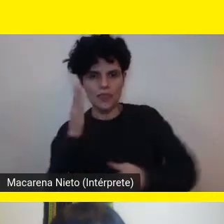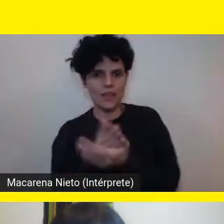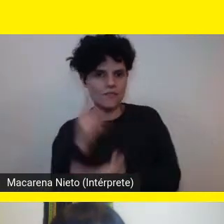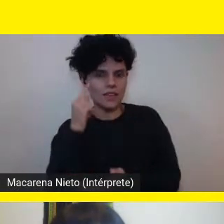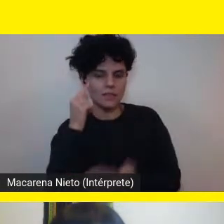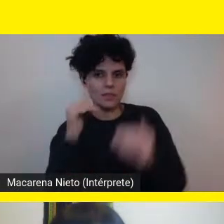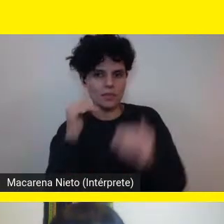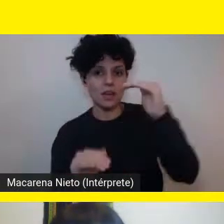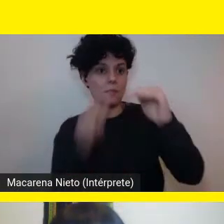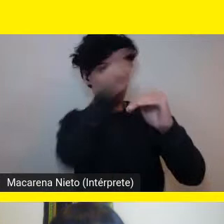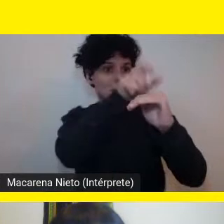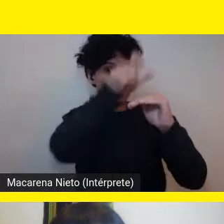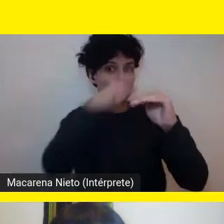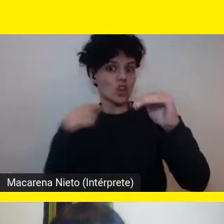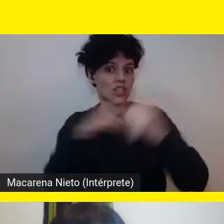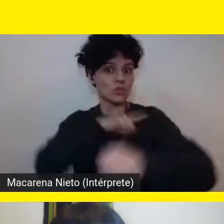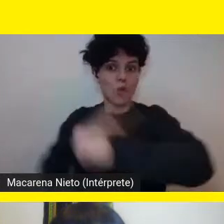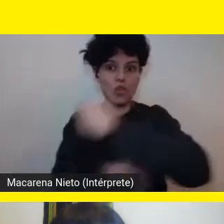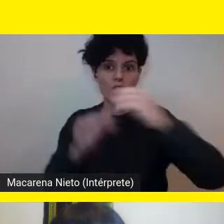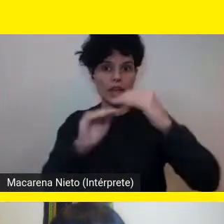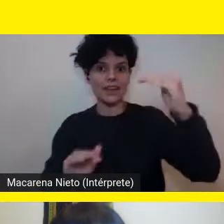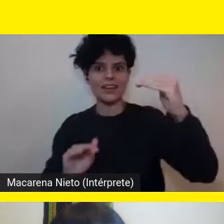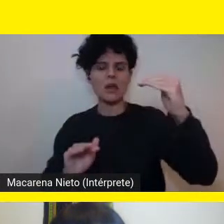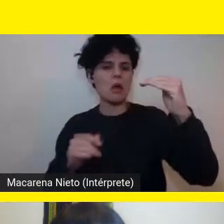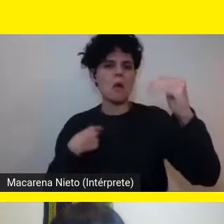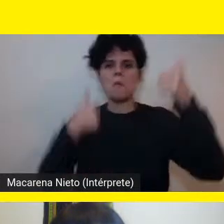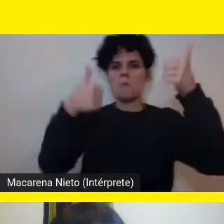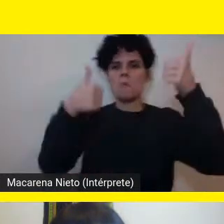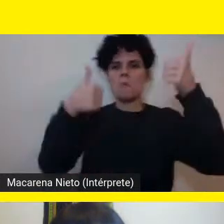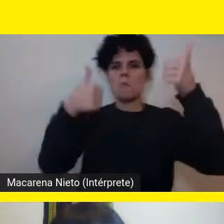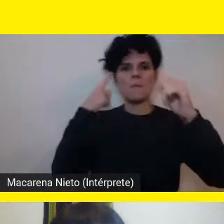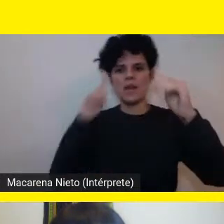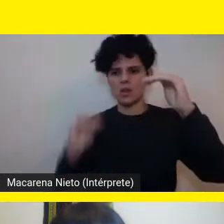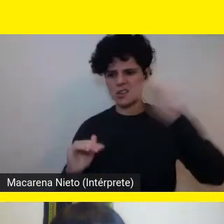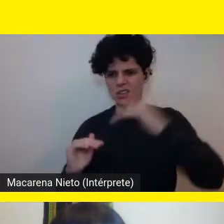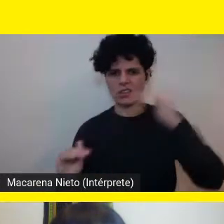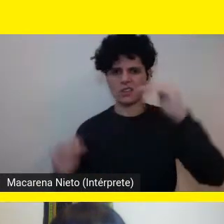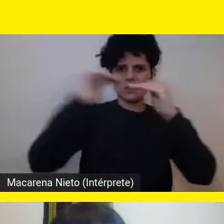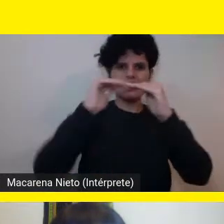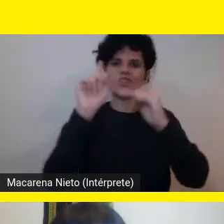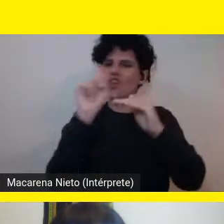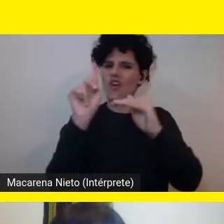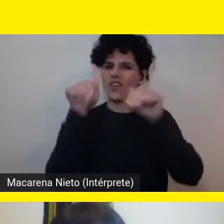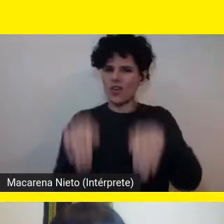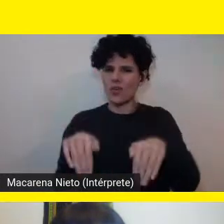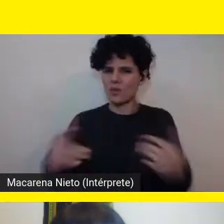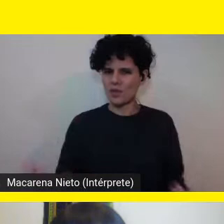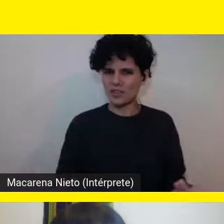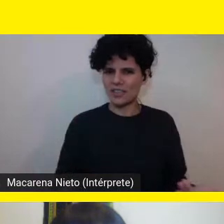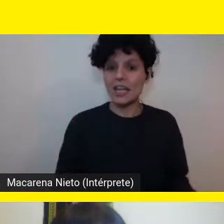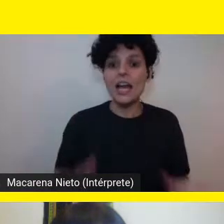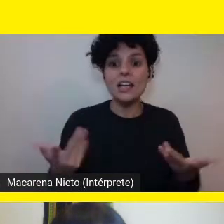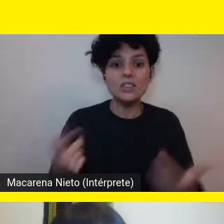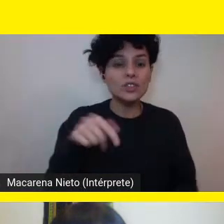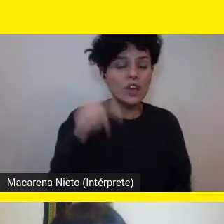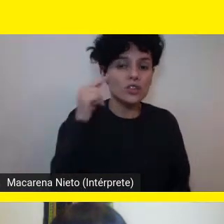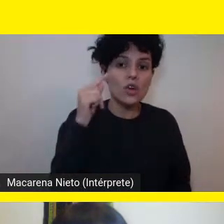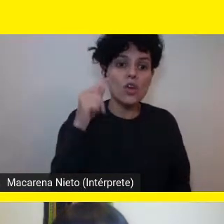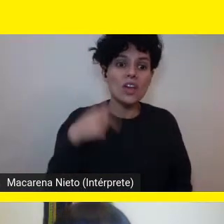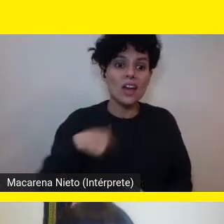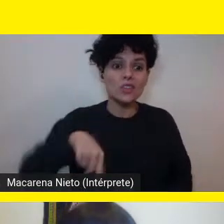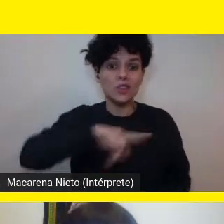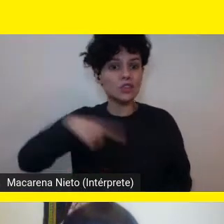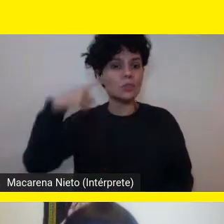quienes dominan, digamos. Pero por otro lado, también creo que la parte quizás más esperanzadora y que yo creo que la estamos viendo